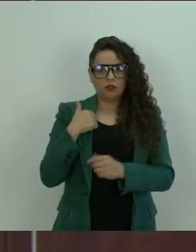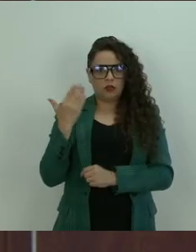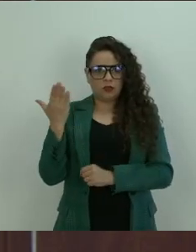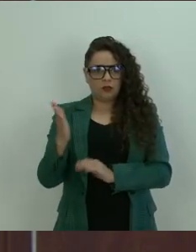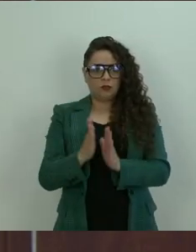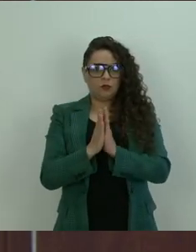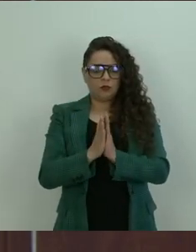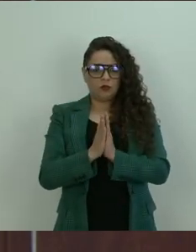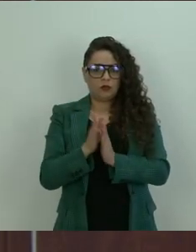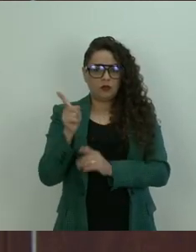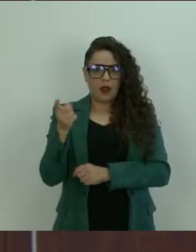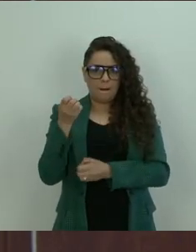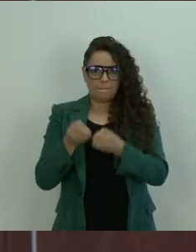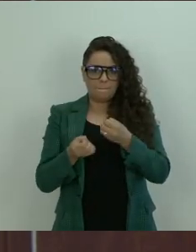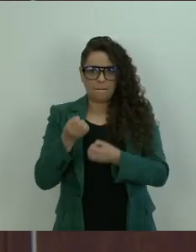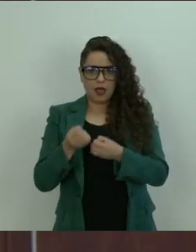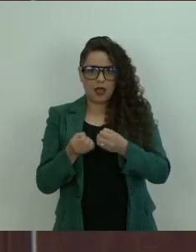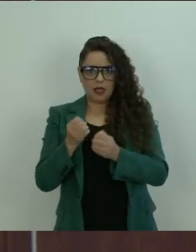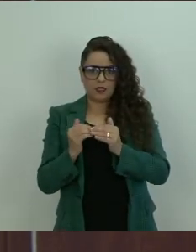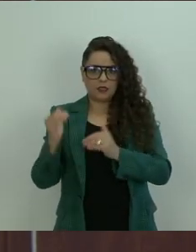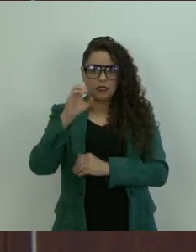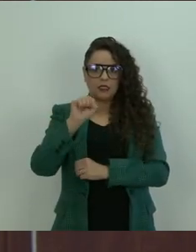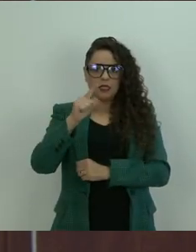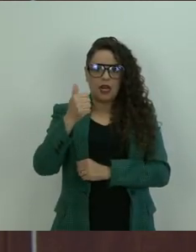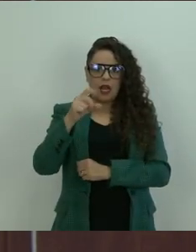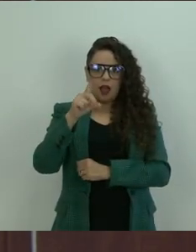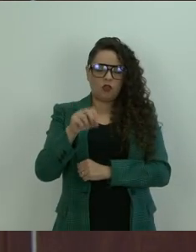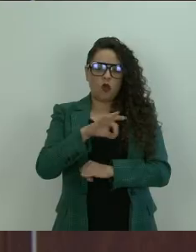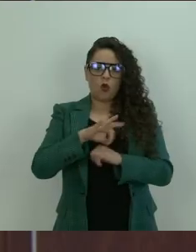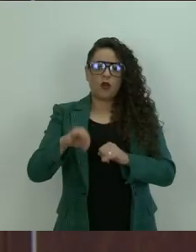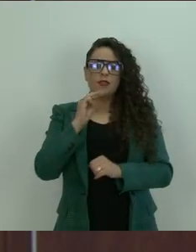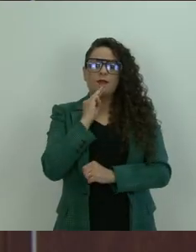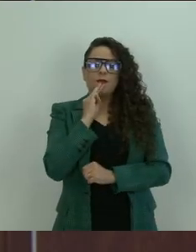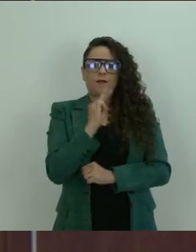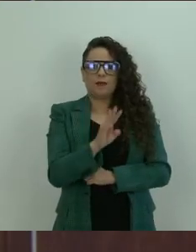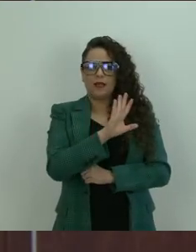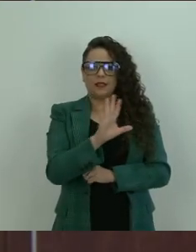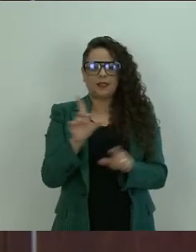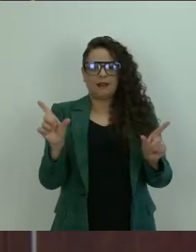la magistrada Salgado nos dé un mensaje a manera de cierre, por favor.